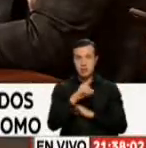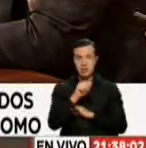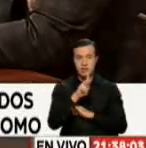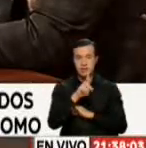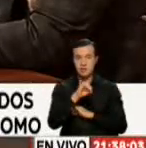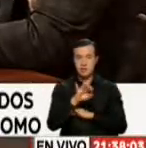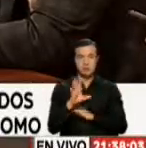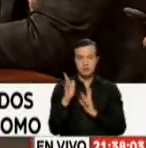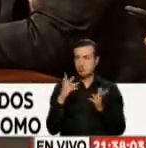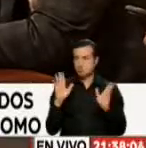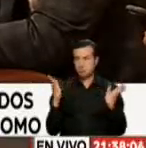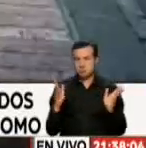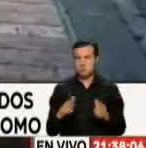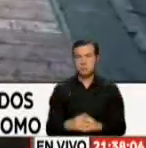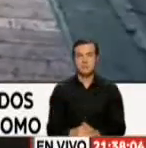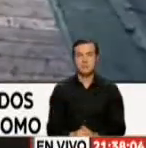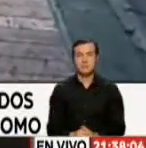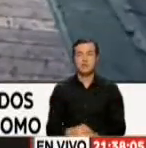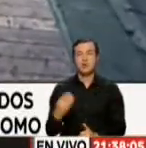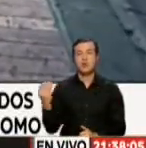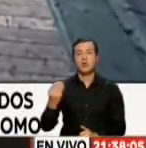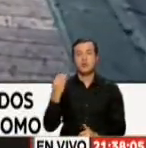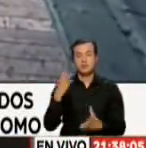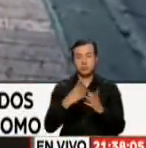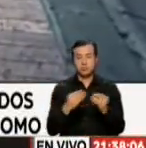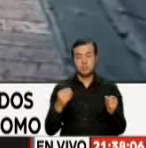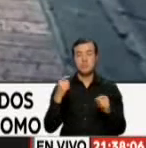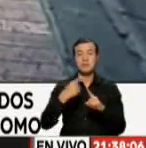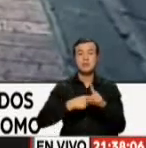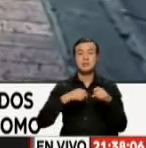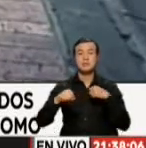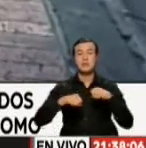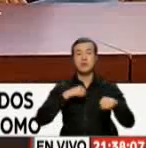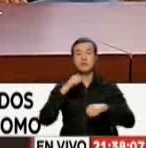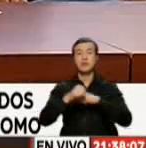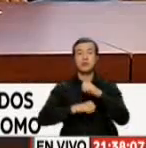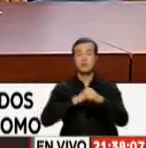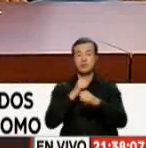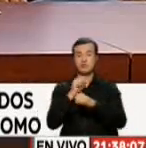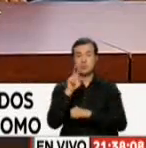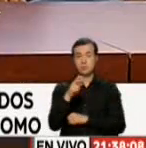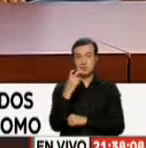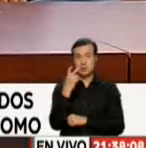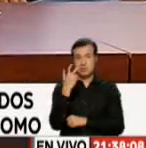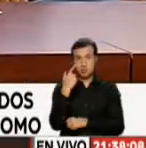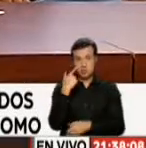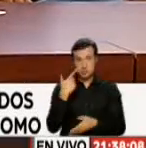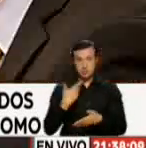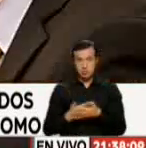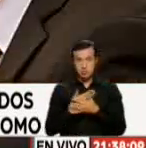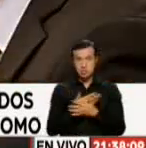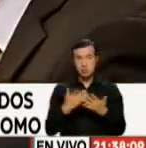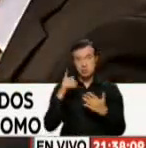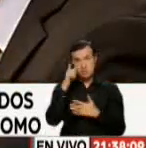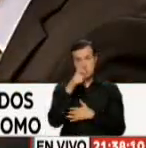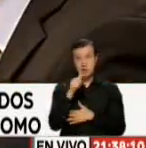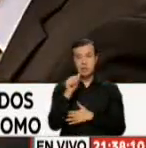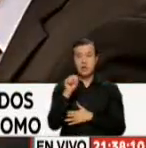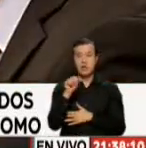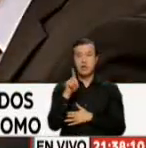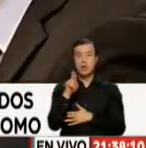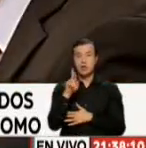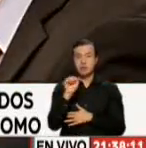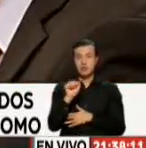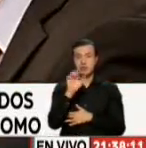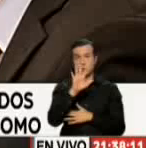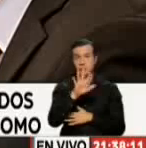supuesto asesinato de David Romo, joven que desapareció en mayo de 2013. Para sustentar la teoría del caso, el fiscal Andrés Cuazapaz